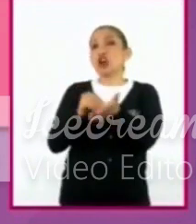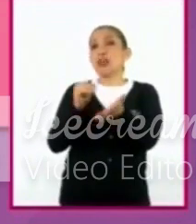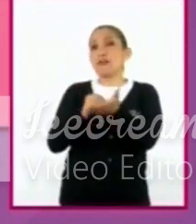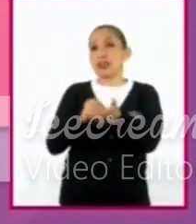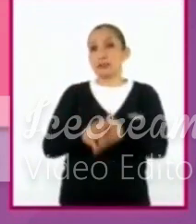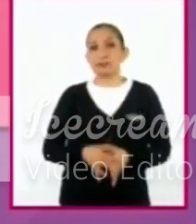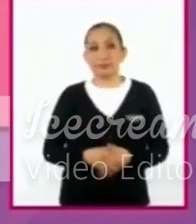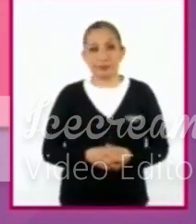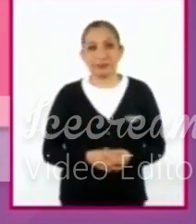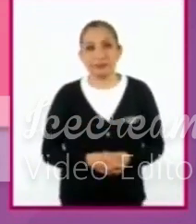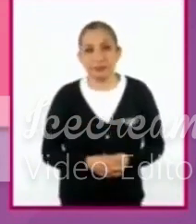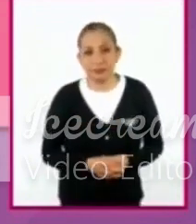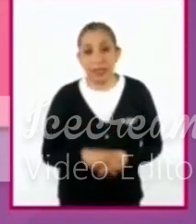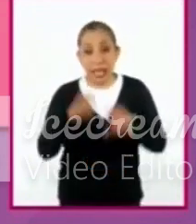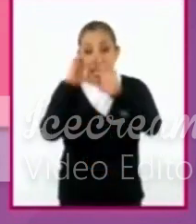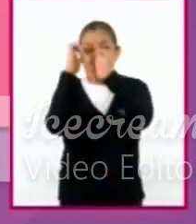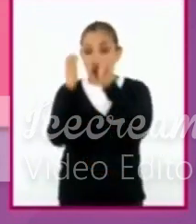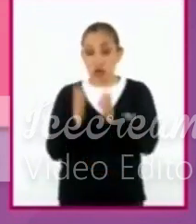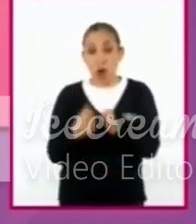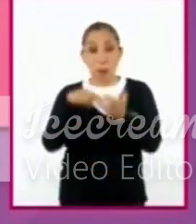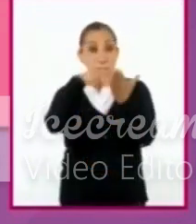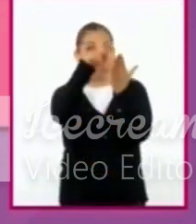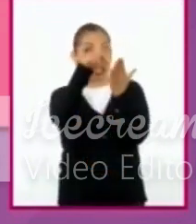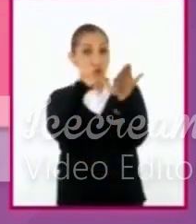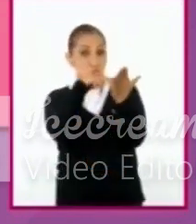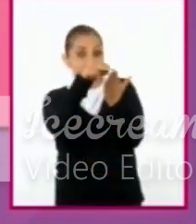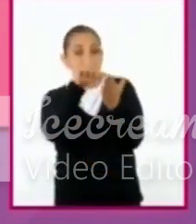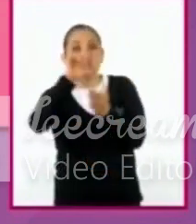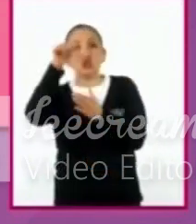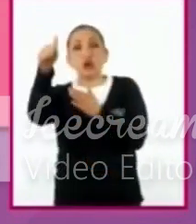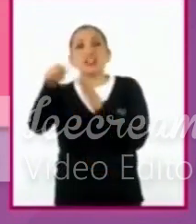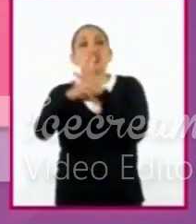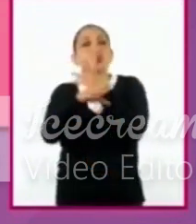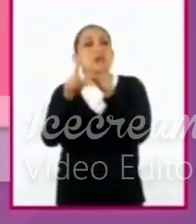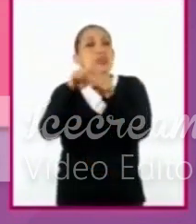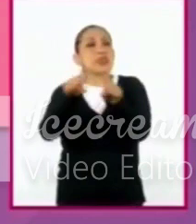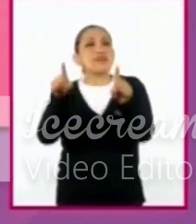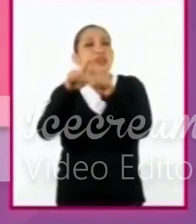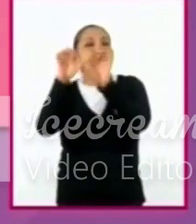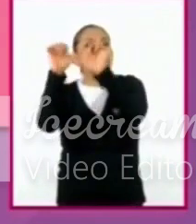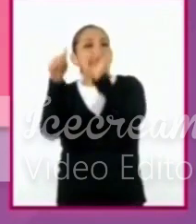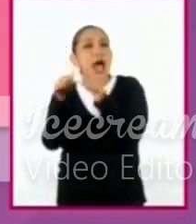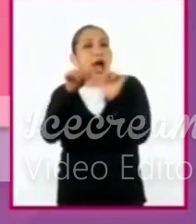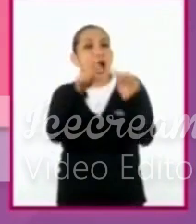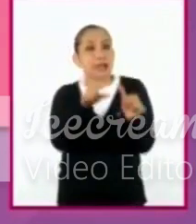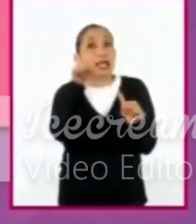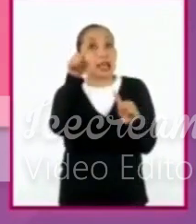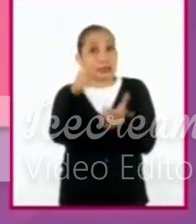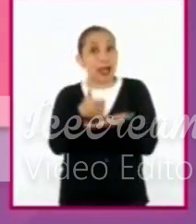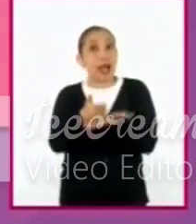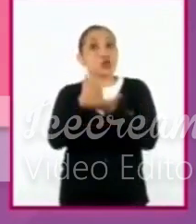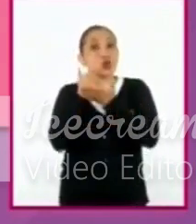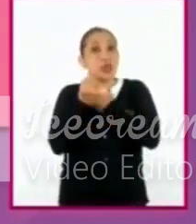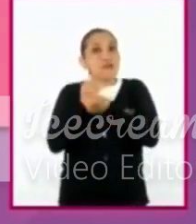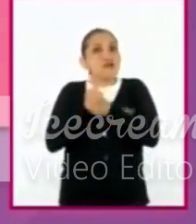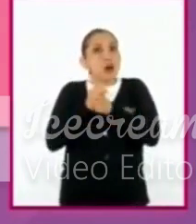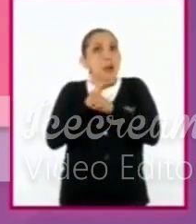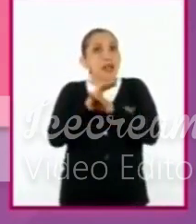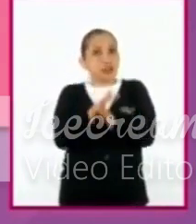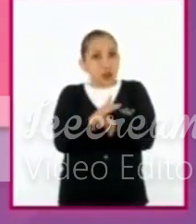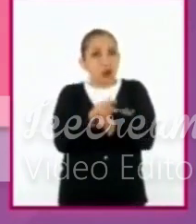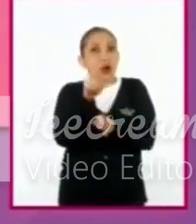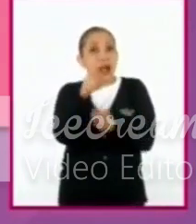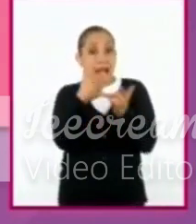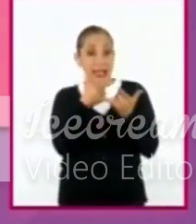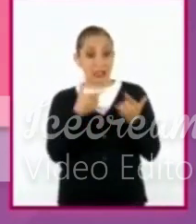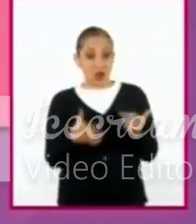presente. Las esculturas y pinturas y otras manifestaciones artísticas son fuente de información. La